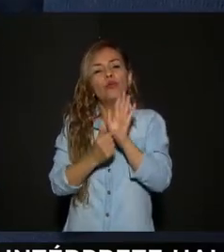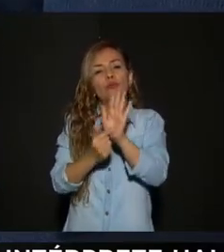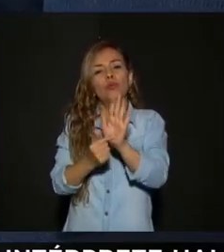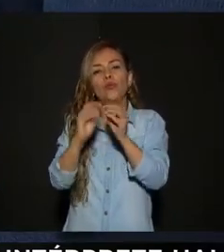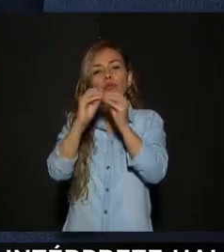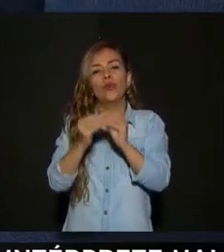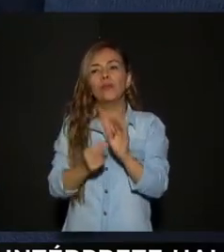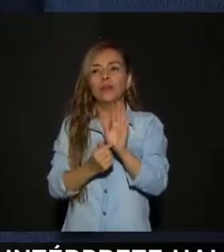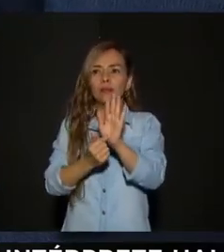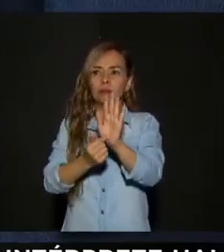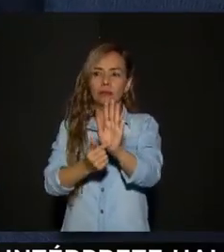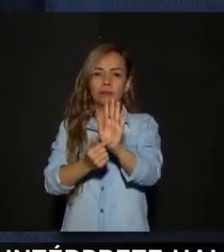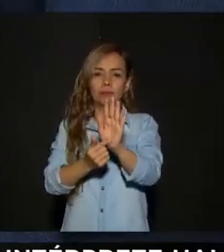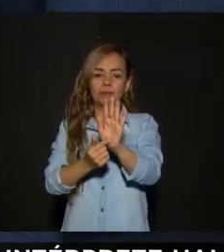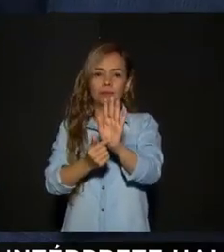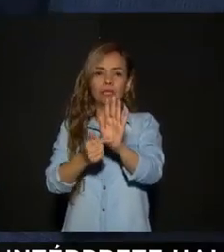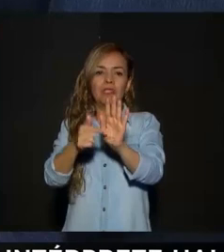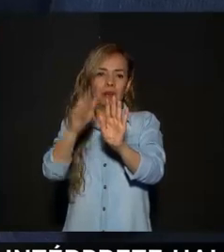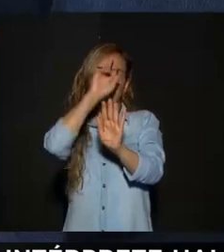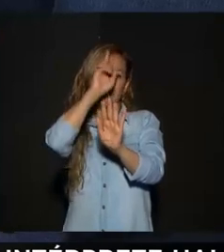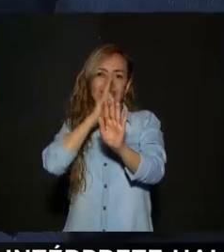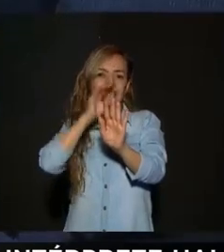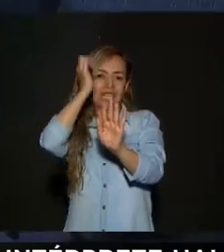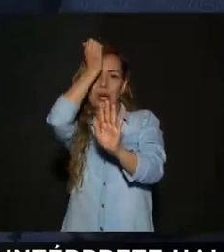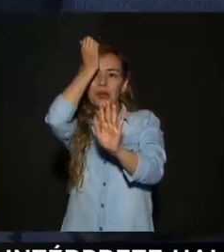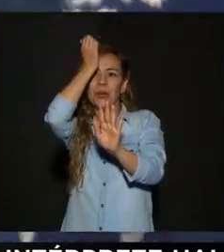Acá se forma, digamos, esta roquita.